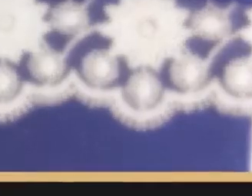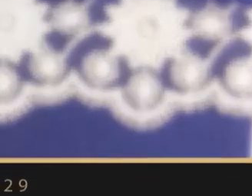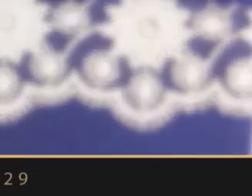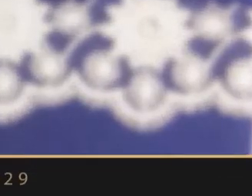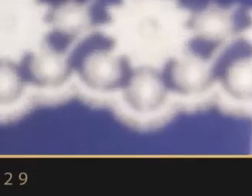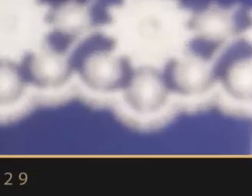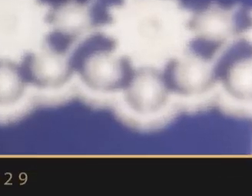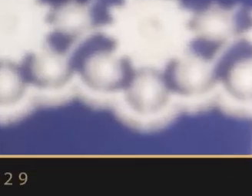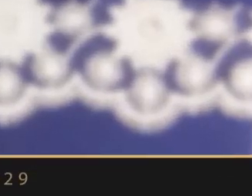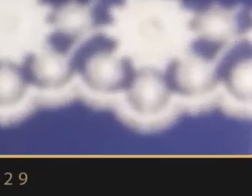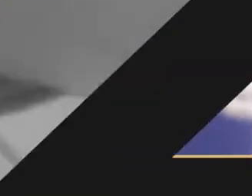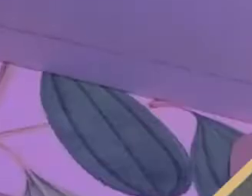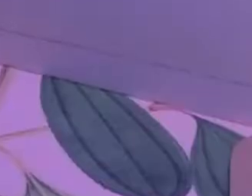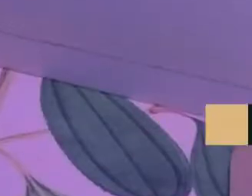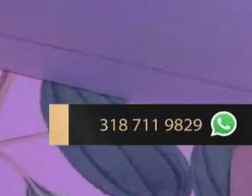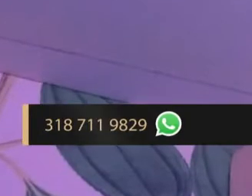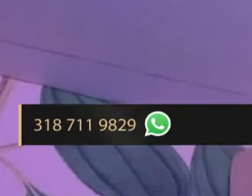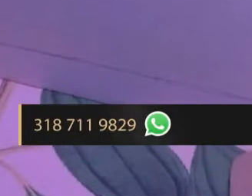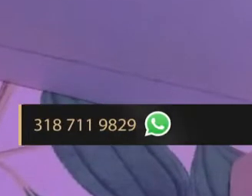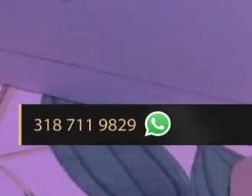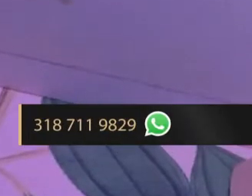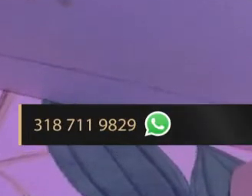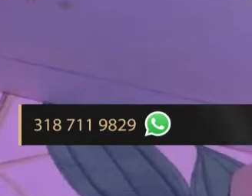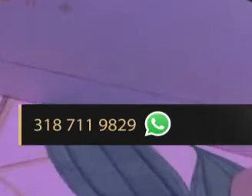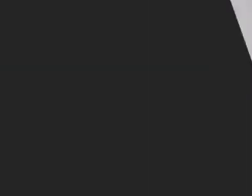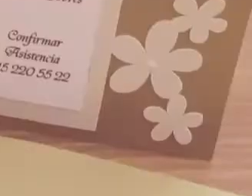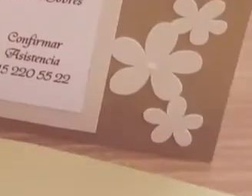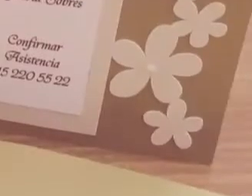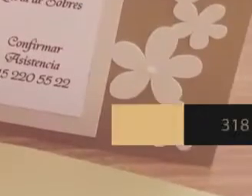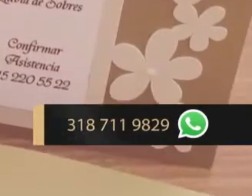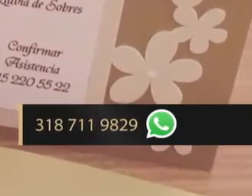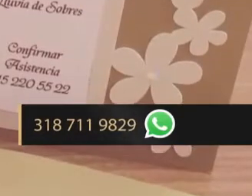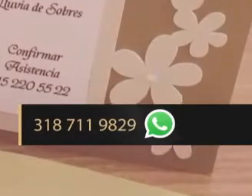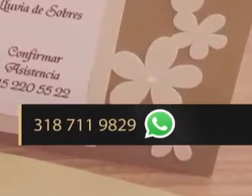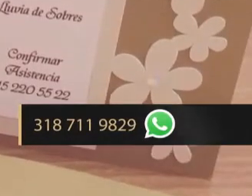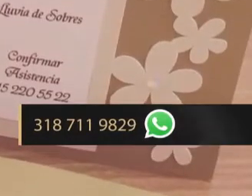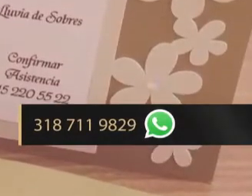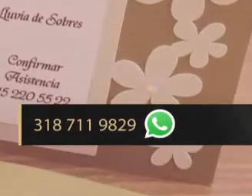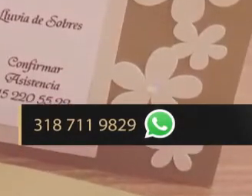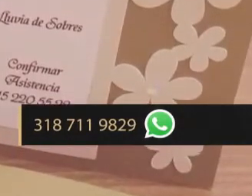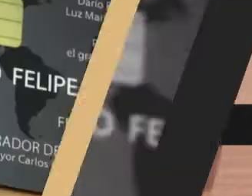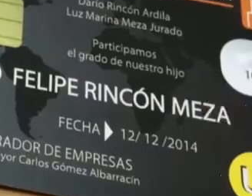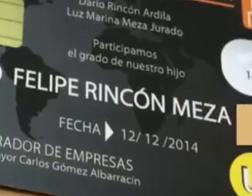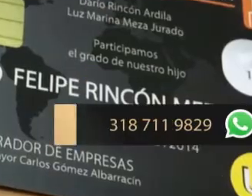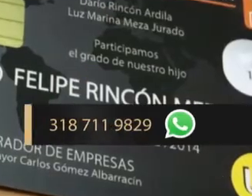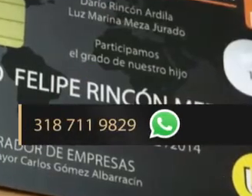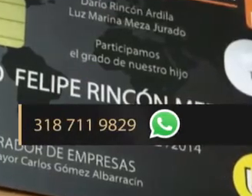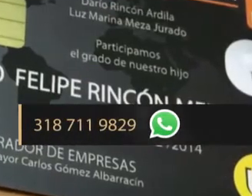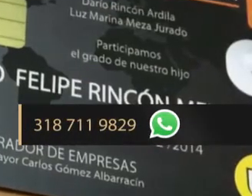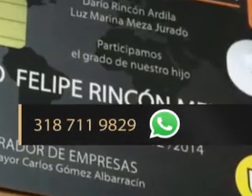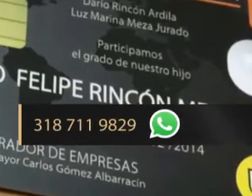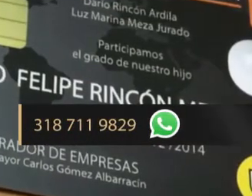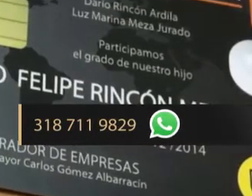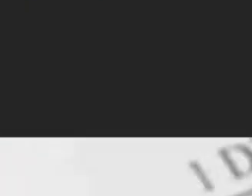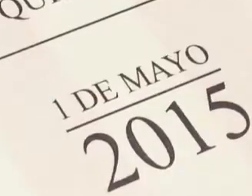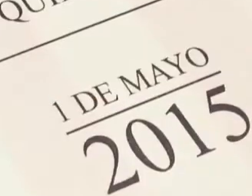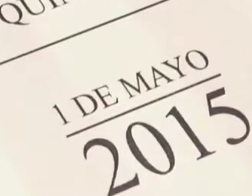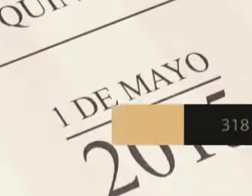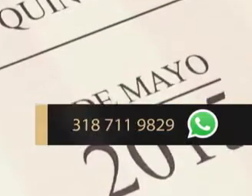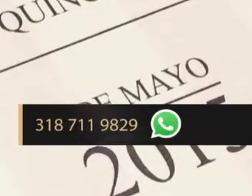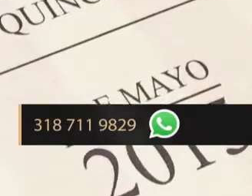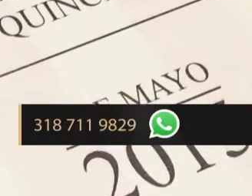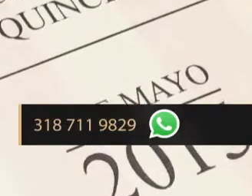calígrafos tarjetería final besos y tarjetas con el más estricto nivel de calidad la mejor atención personalizada al diseños de vanguardia